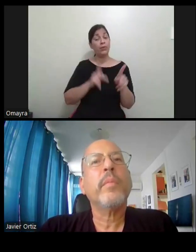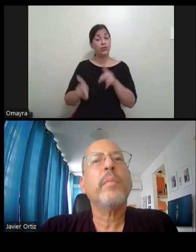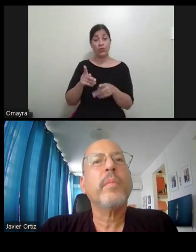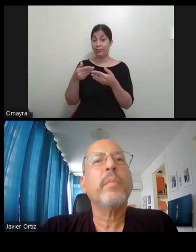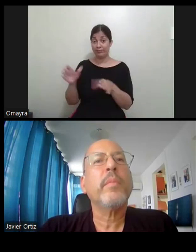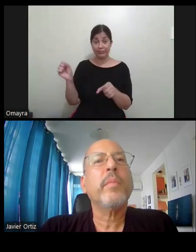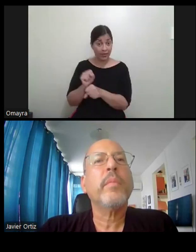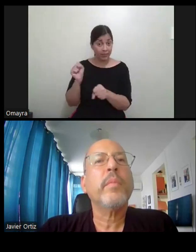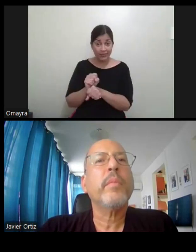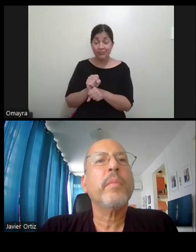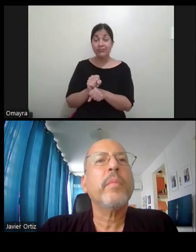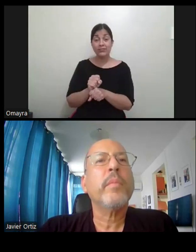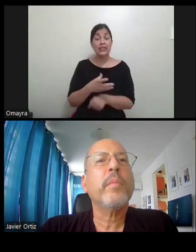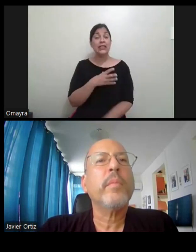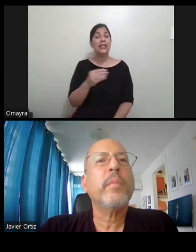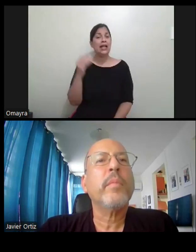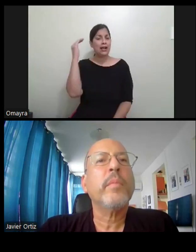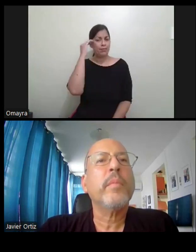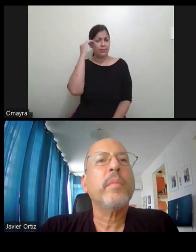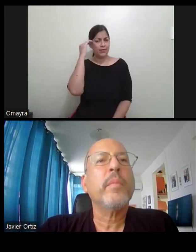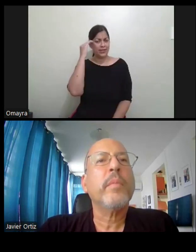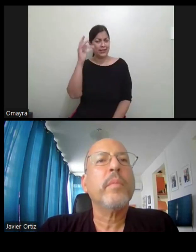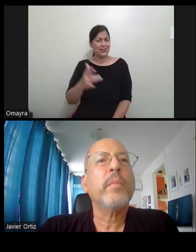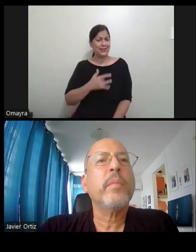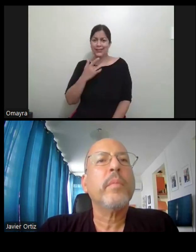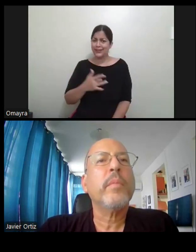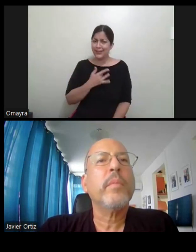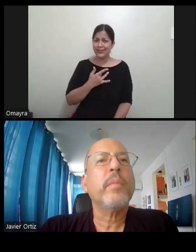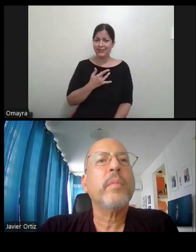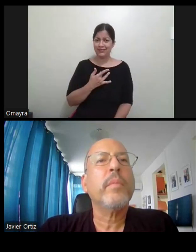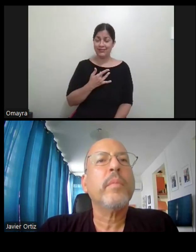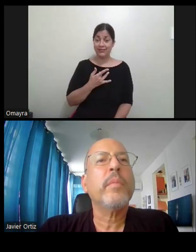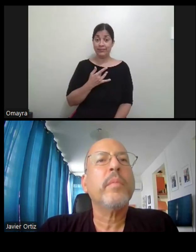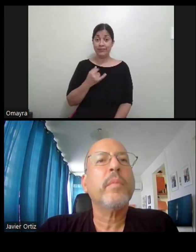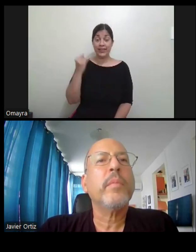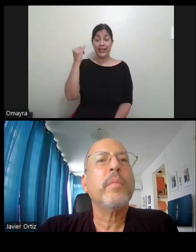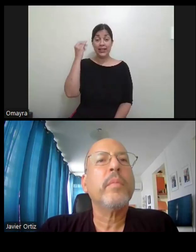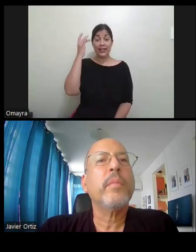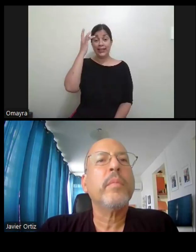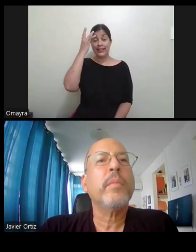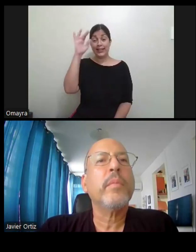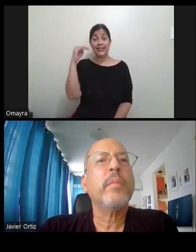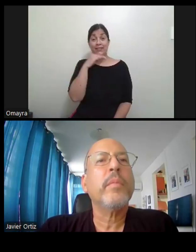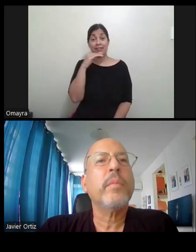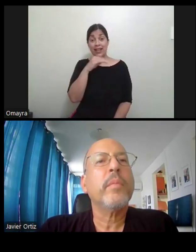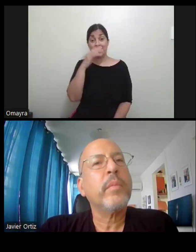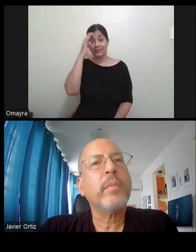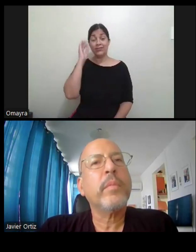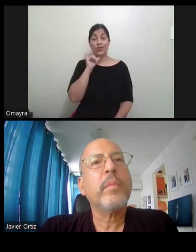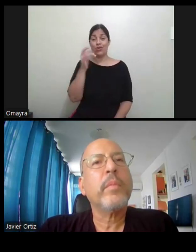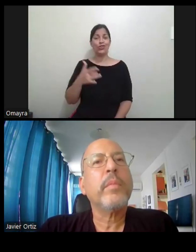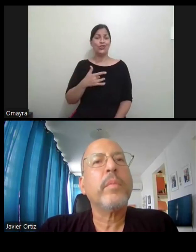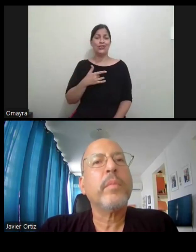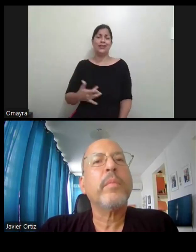y la capacidad de sentir, porque la inteligencia artificial es inteligencia artificial, pero no va a tener el sentimiento